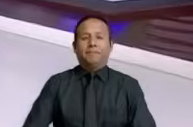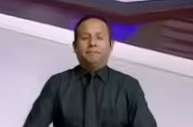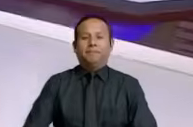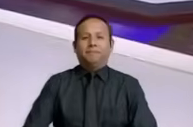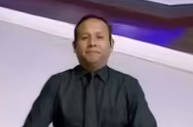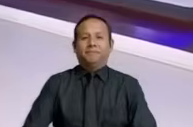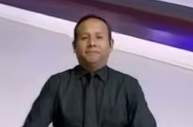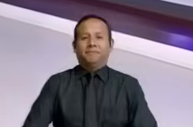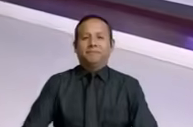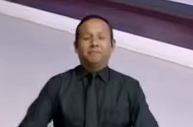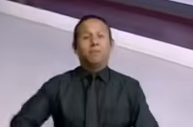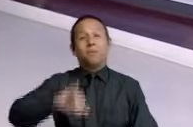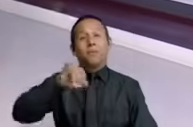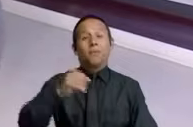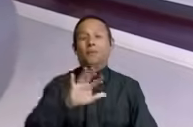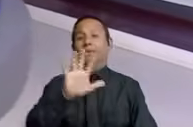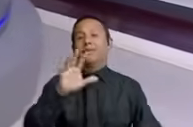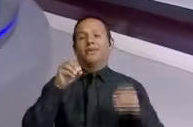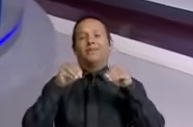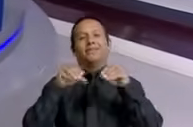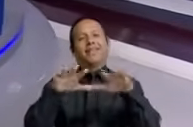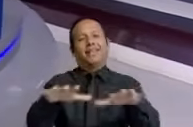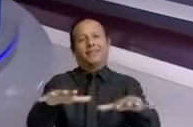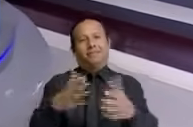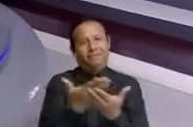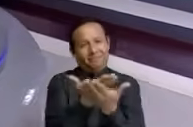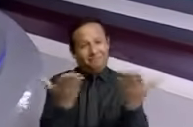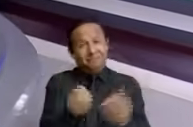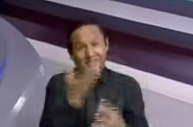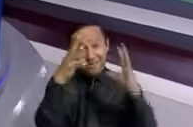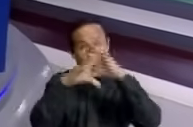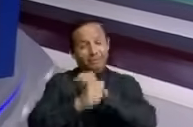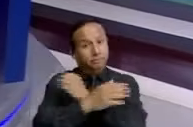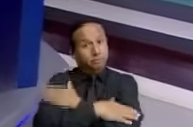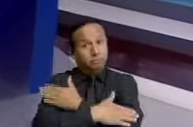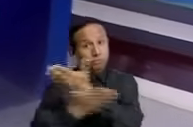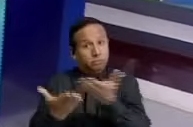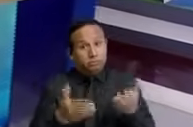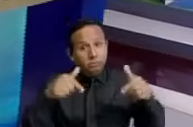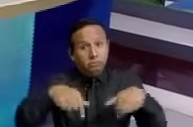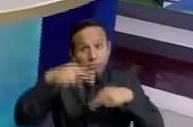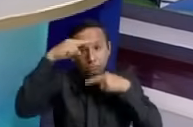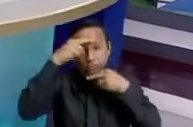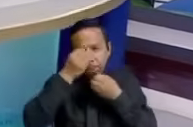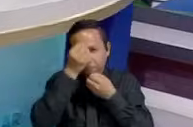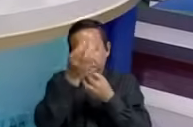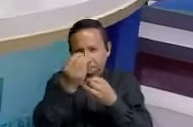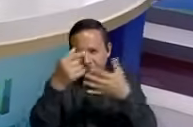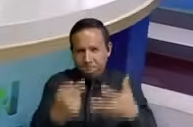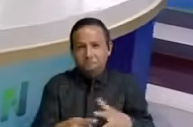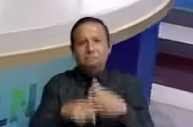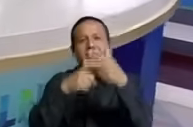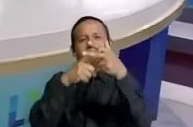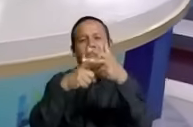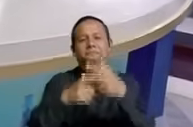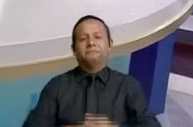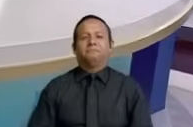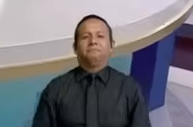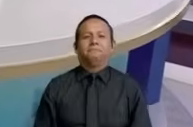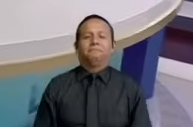estelar jueves 5 de septiembre queridos amigos buenas noches y bienvenidos a esta emisión informativa aquí empezamos